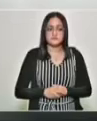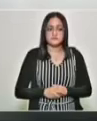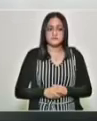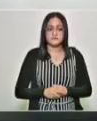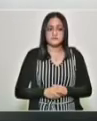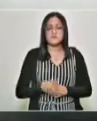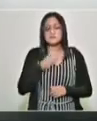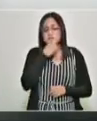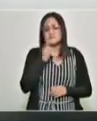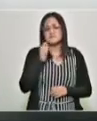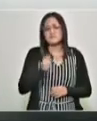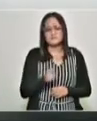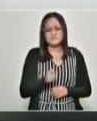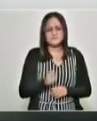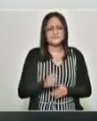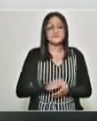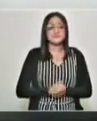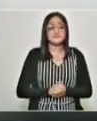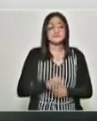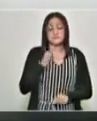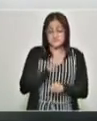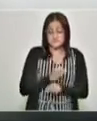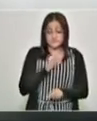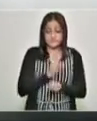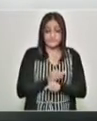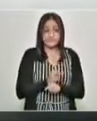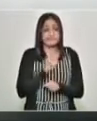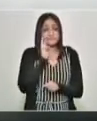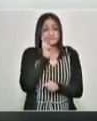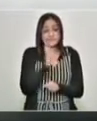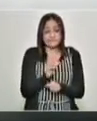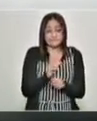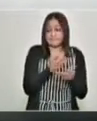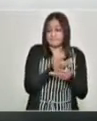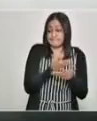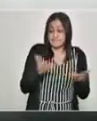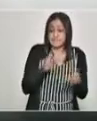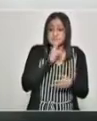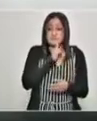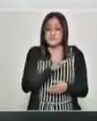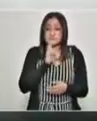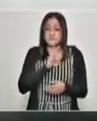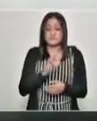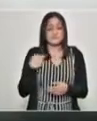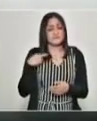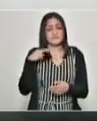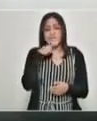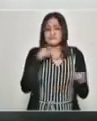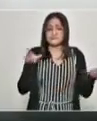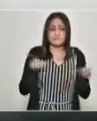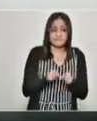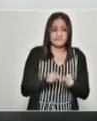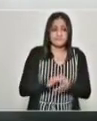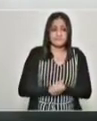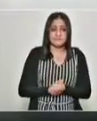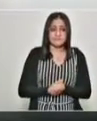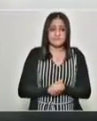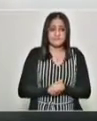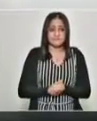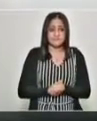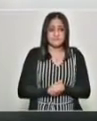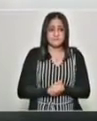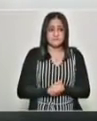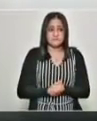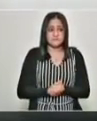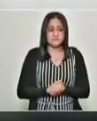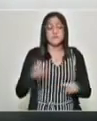comentar, gobernador, en este panorama epidemiológico, voy a hacer rápido una